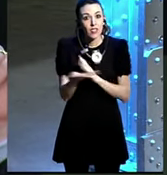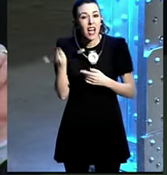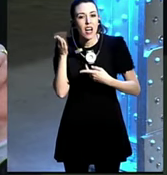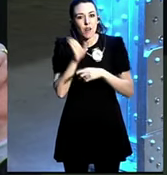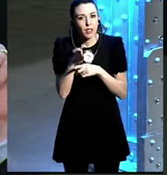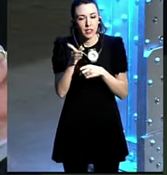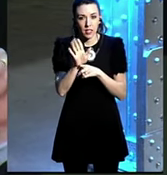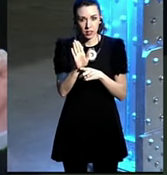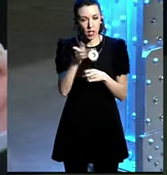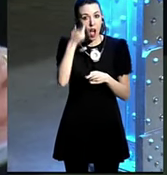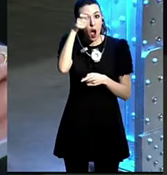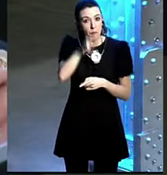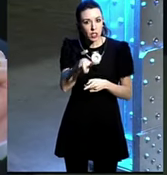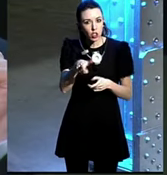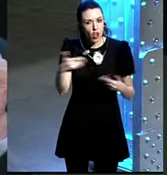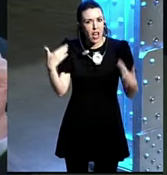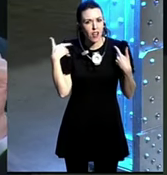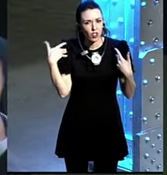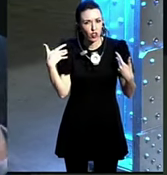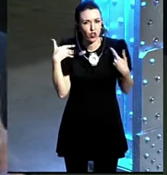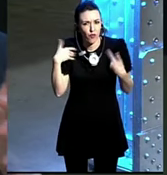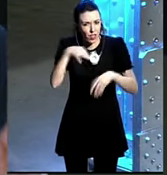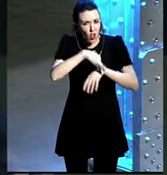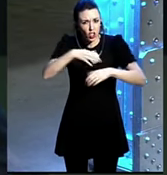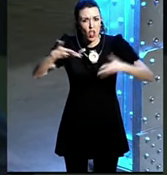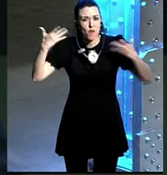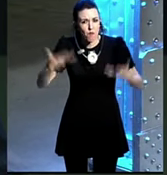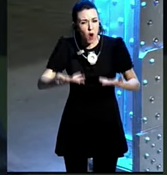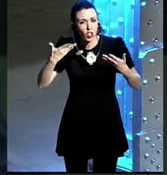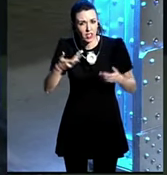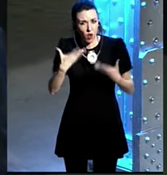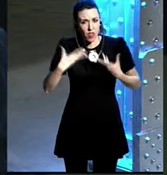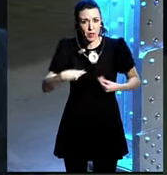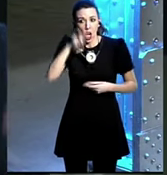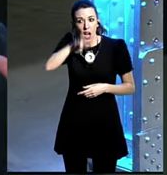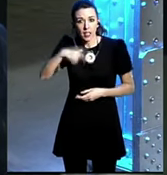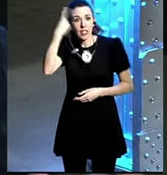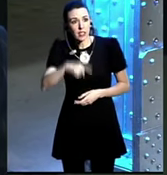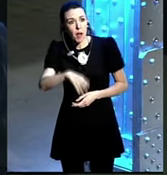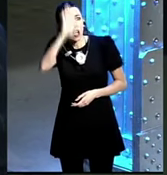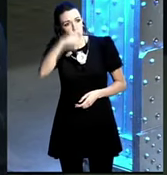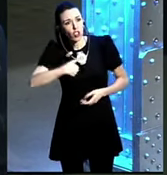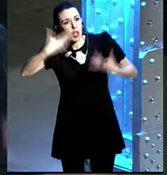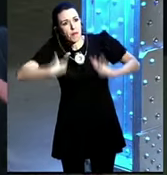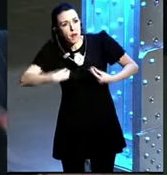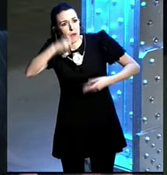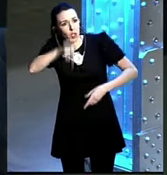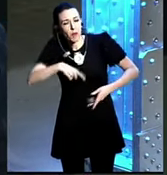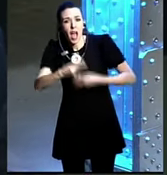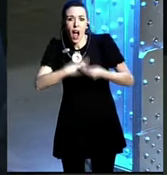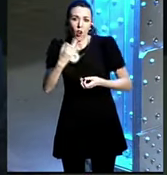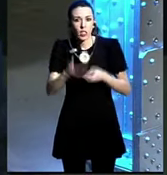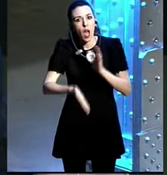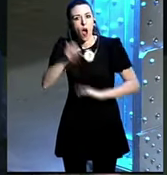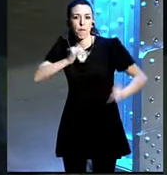está sufriendo este síndrome tan serio que es la depresión, va a haber gente a su alrededor que diga, ay, ¿sabes qué? Yo también me deprimo. Y lo que hago es